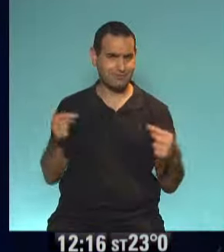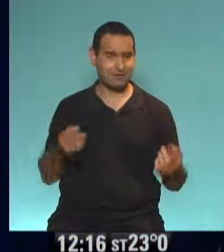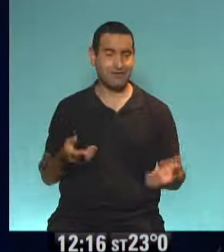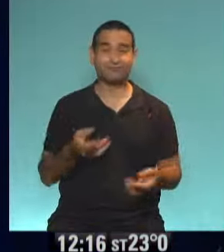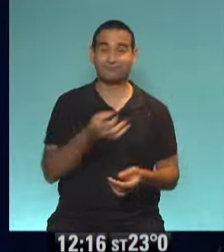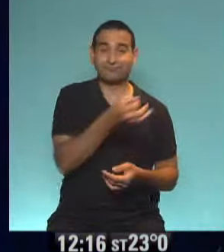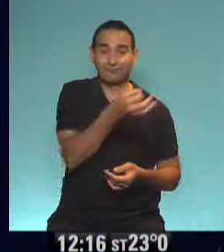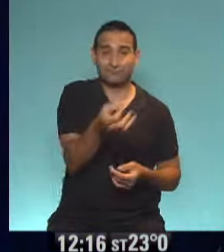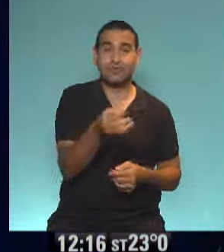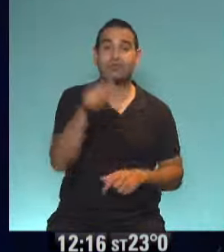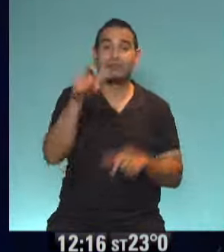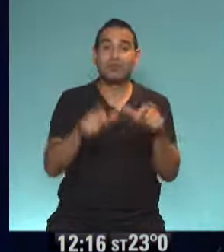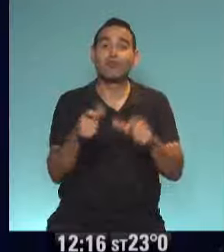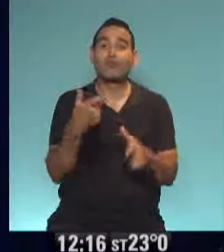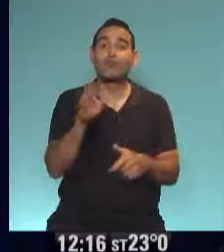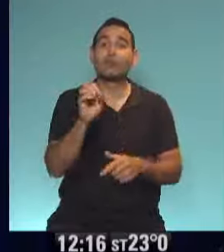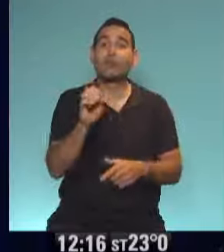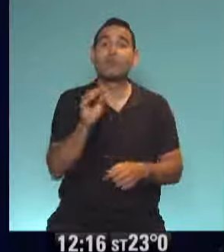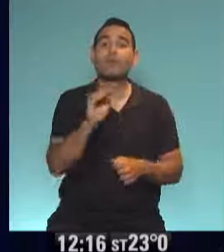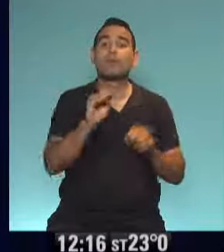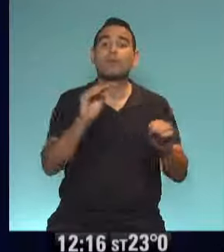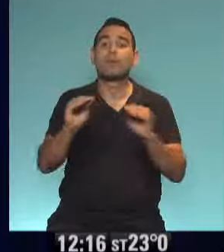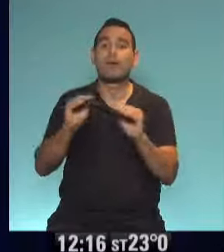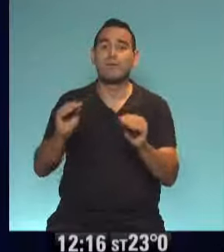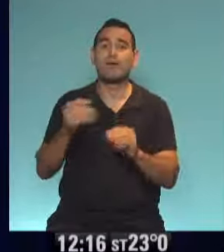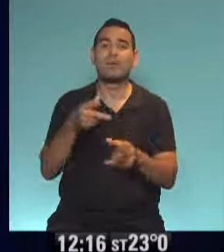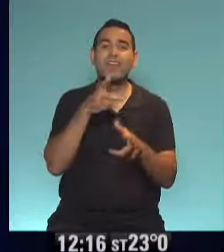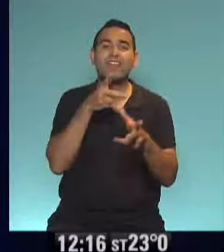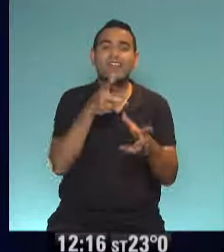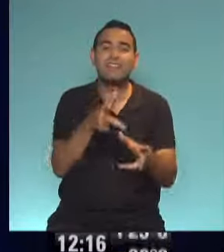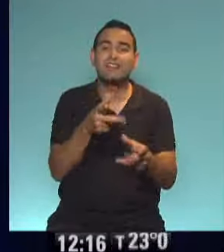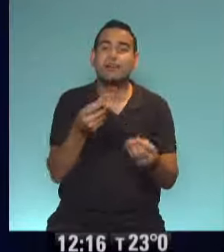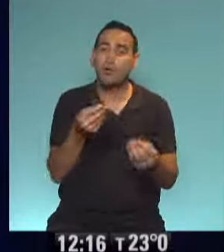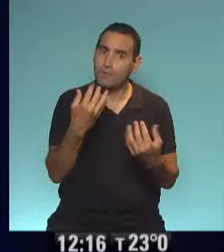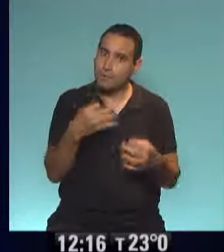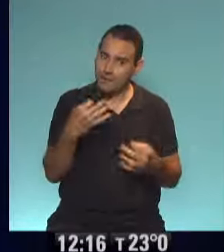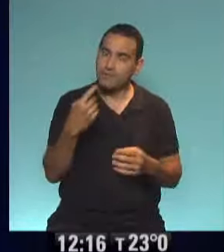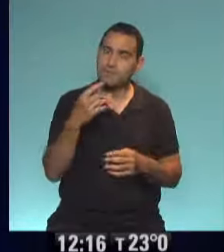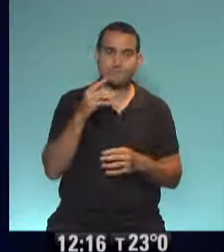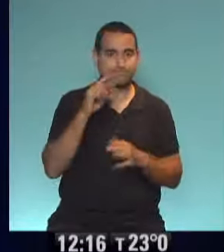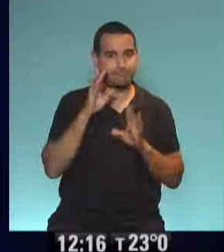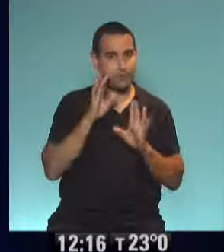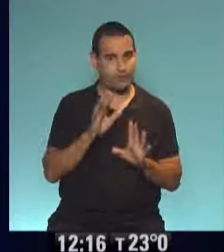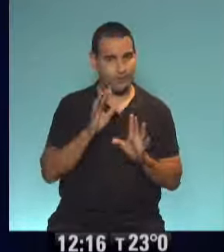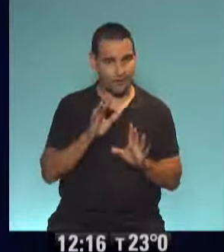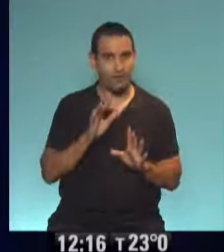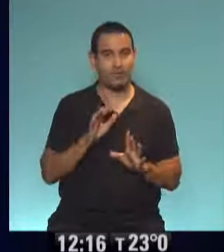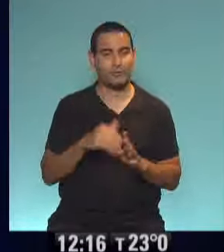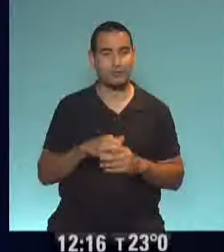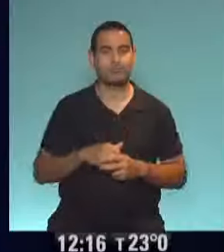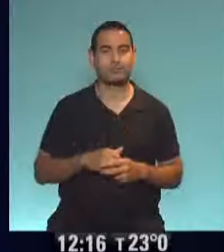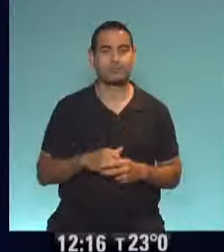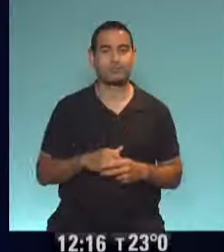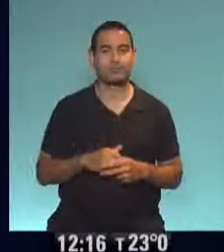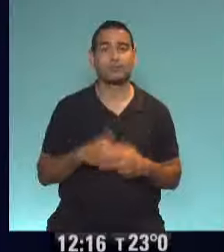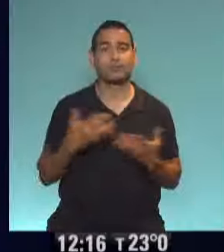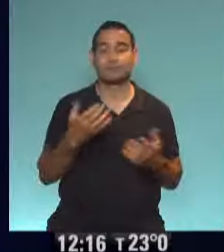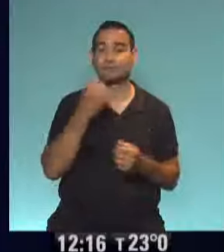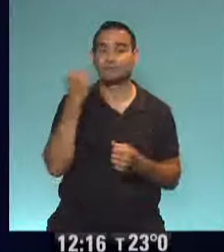también que cómo llamamos a las cosas, ¿no? Como el modo de decir y el modo de referirnos a las cosas les da entidad. Entonces también es